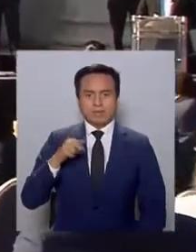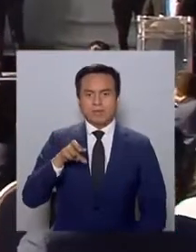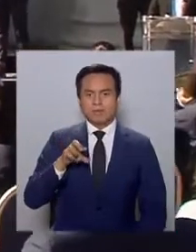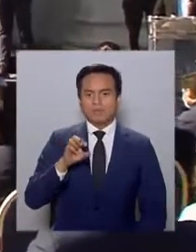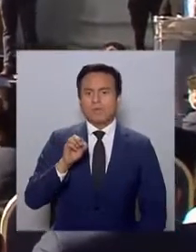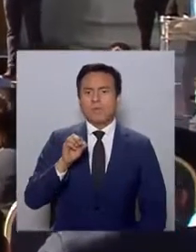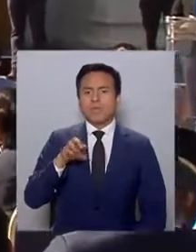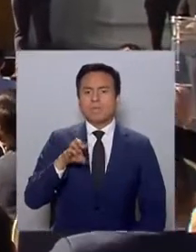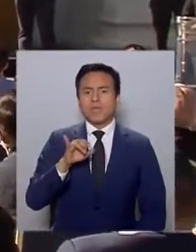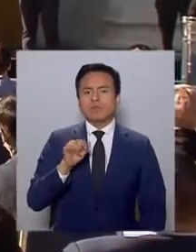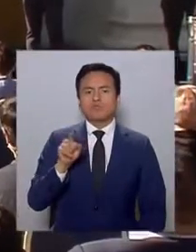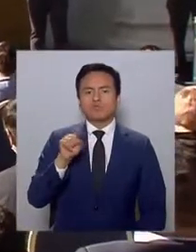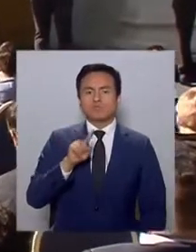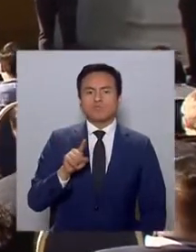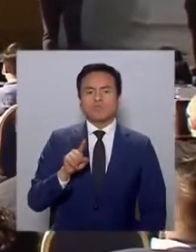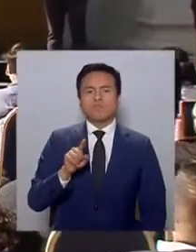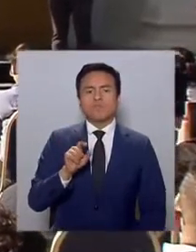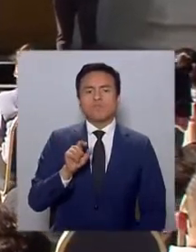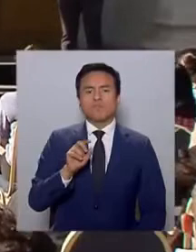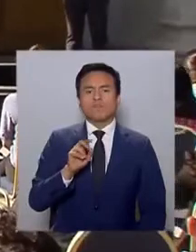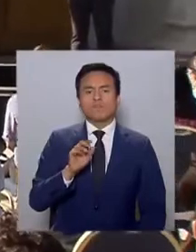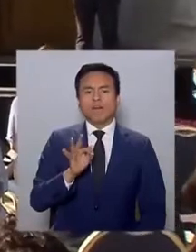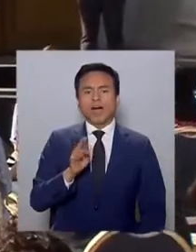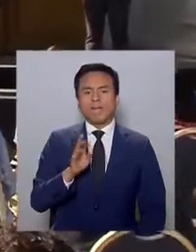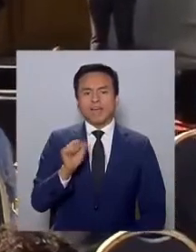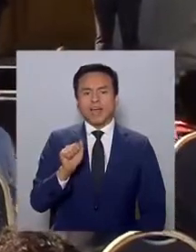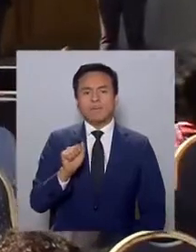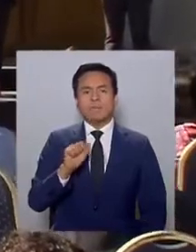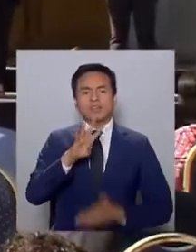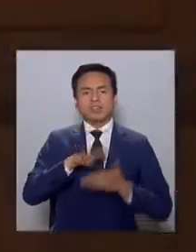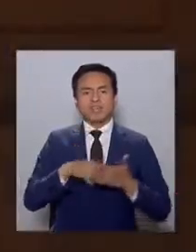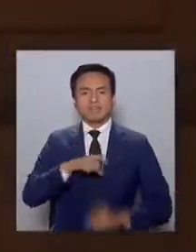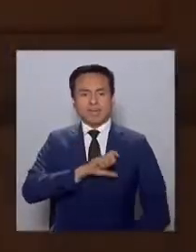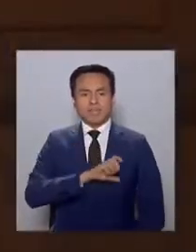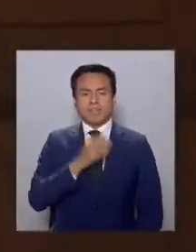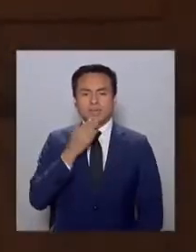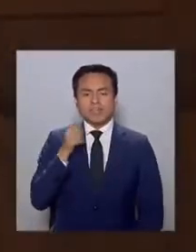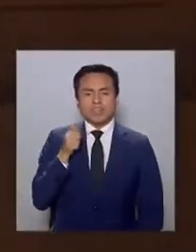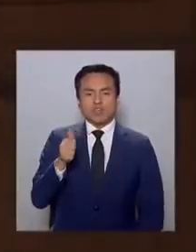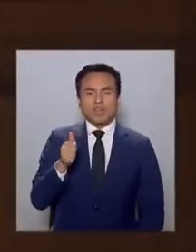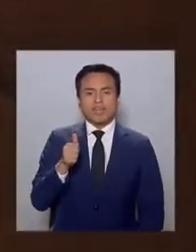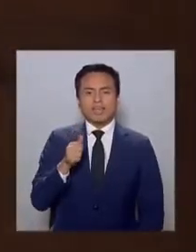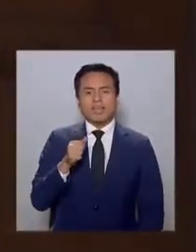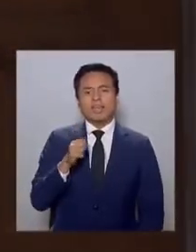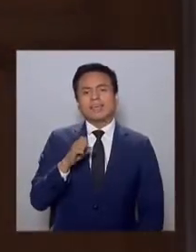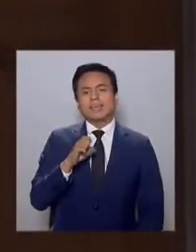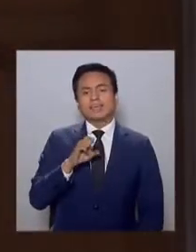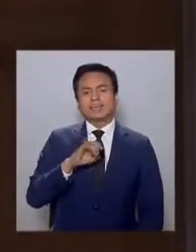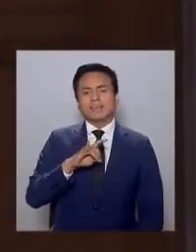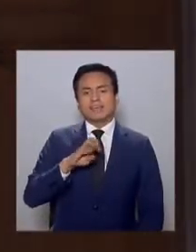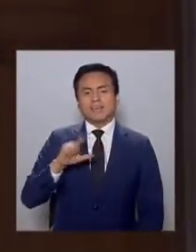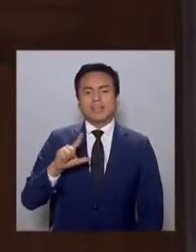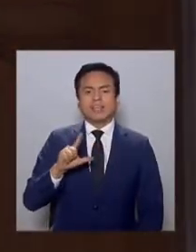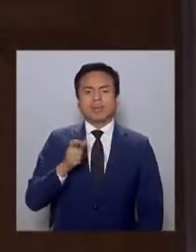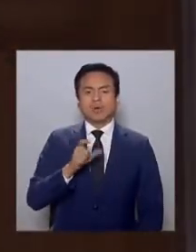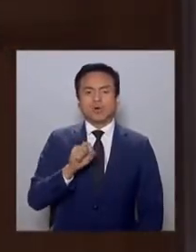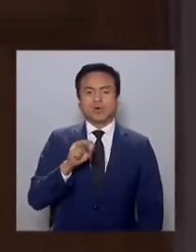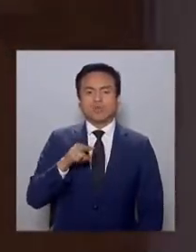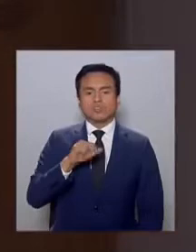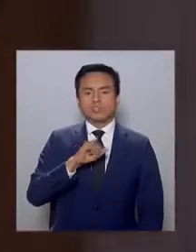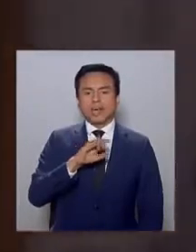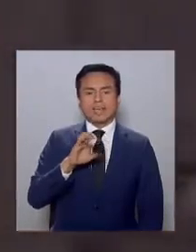Pompeu Fabra, Barcelona, España, y fue directora del Hospital Ezequiel González Cortés entre